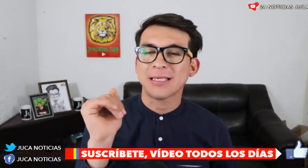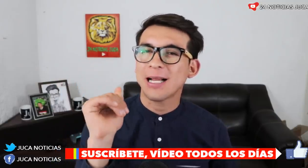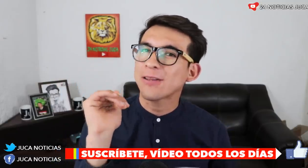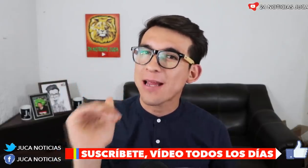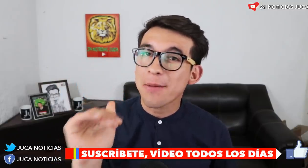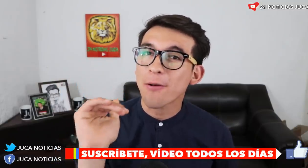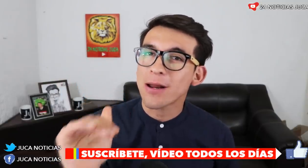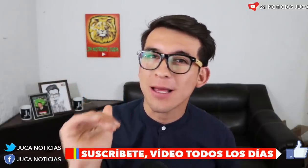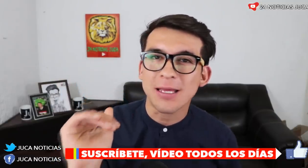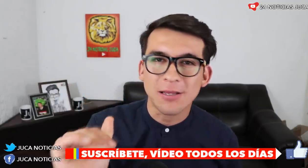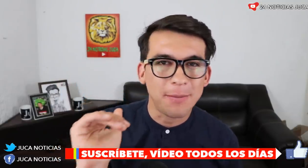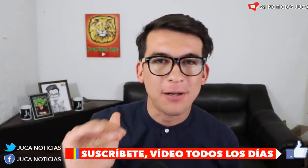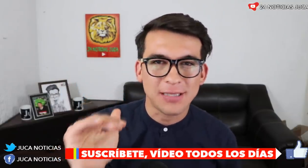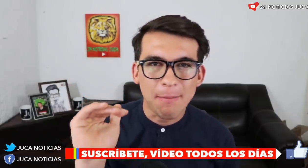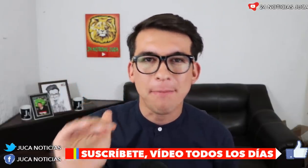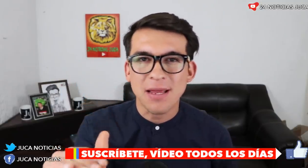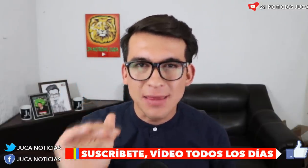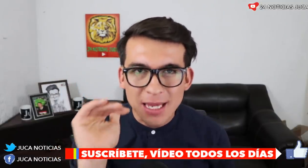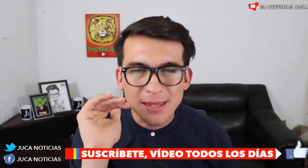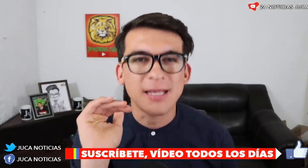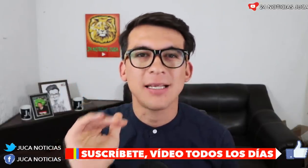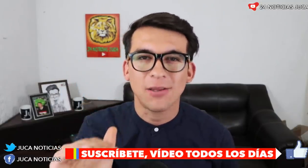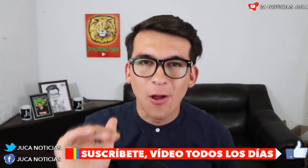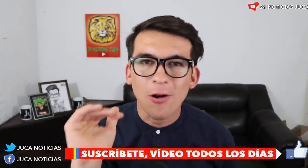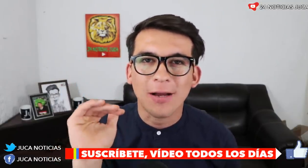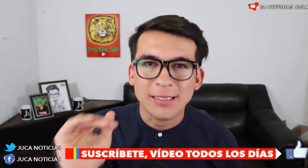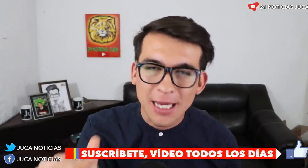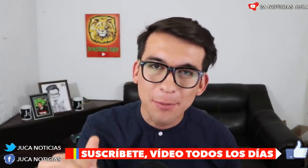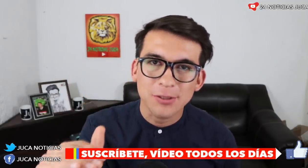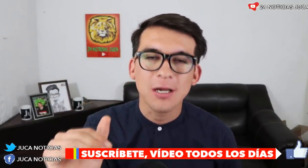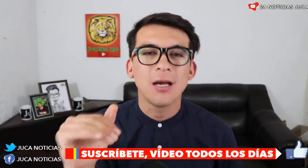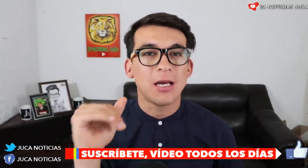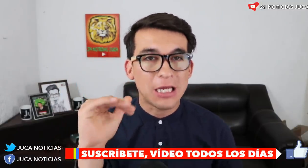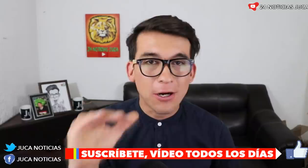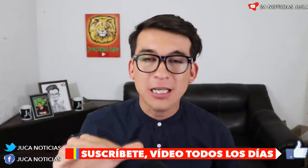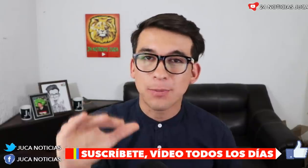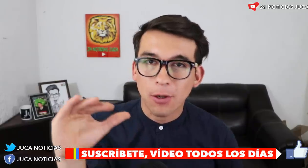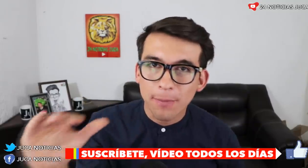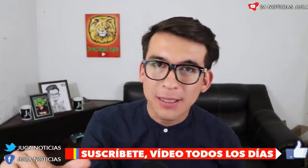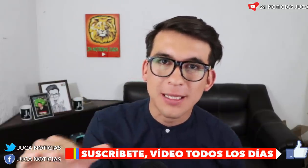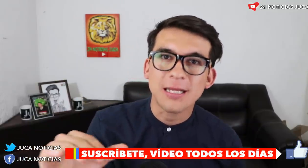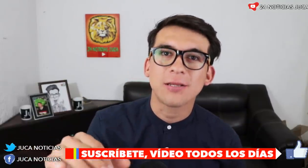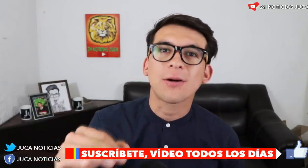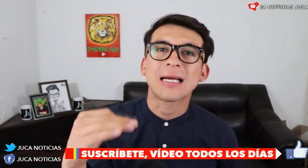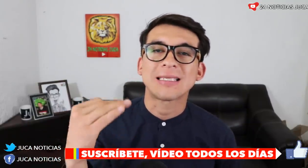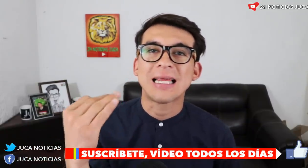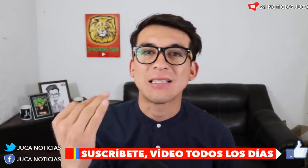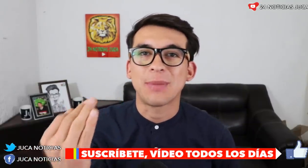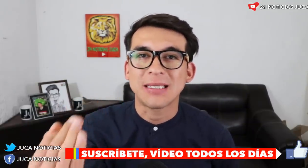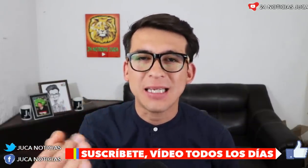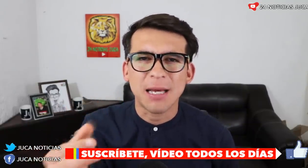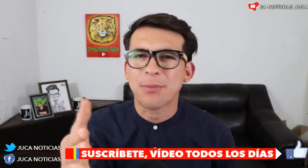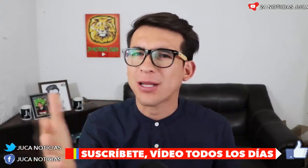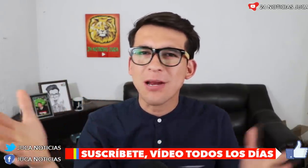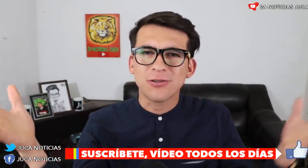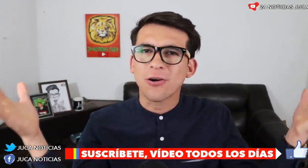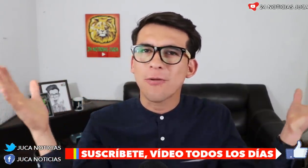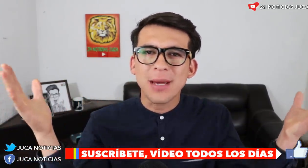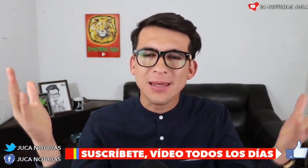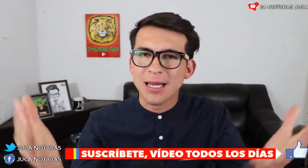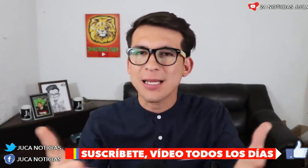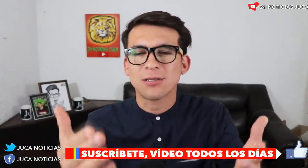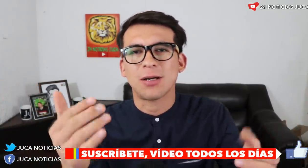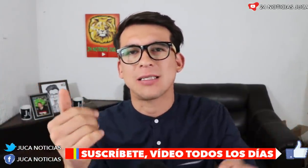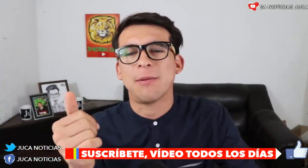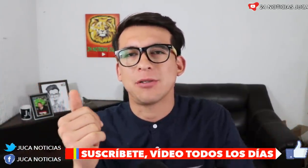porque se lo tenían bien guardadito pero están pendientes de todo lo que hacemos y hoy les preocupa tanto que hasta desprestigiar porque ellos no